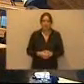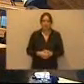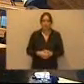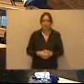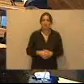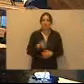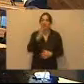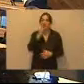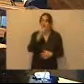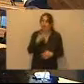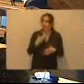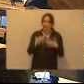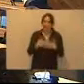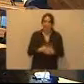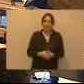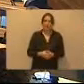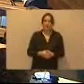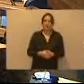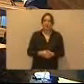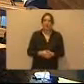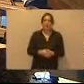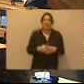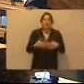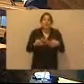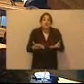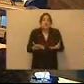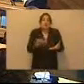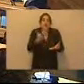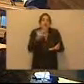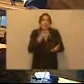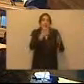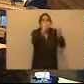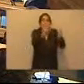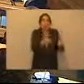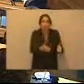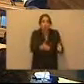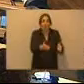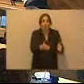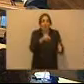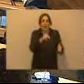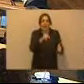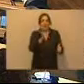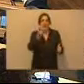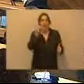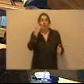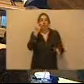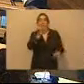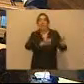Ben, gracias. Pois, se non me reconoz que hai trasgos nesta llareira, nesta